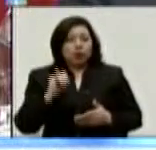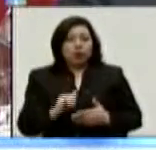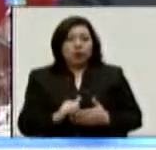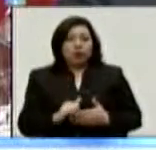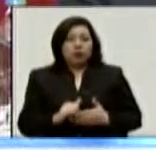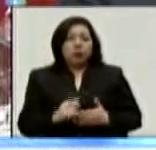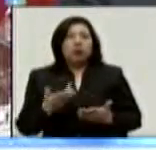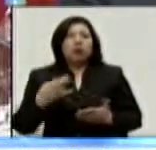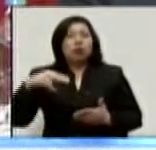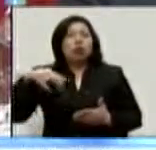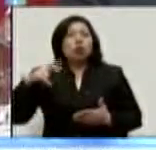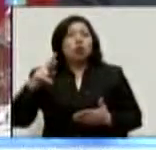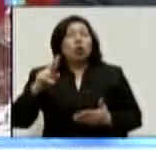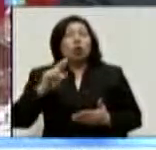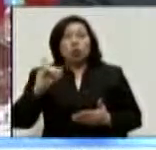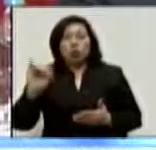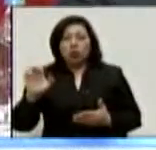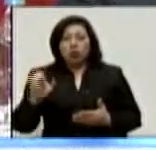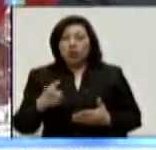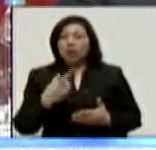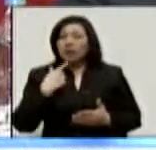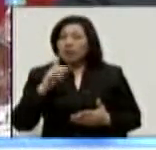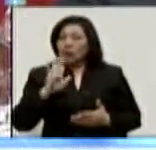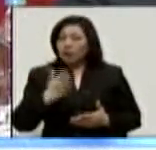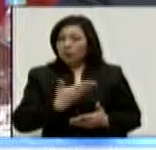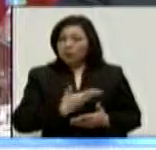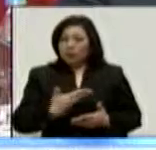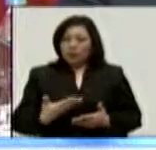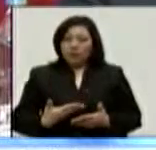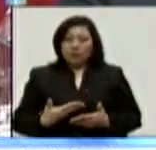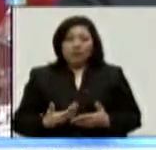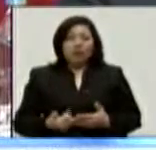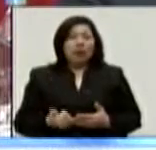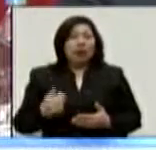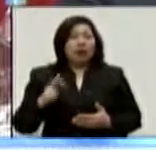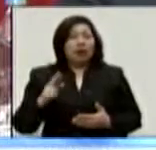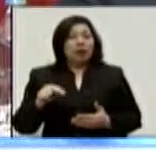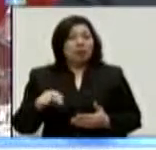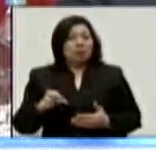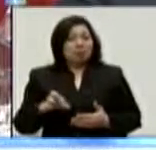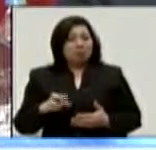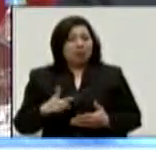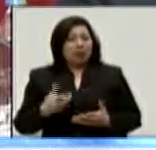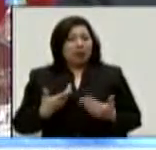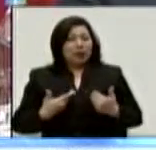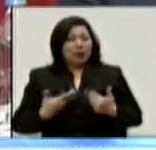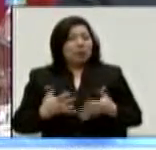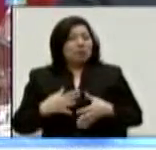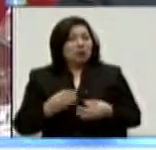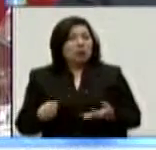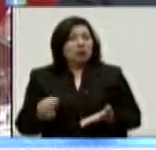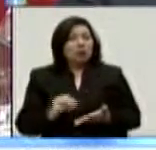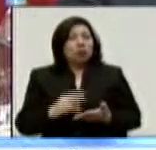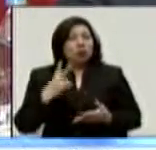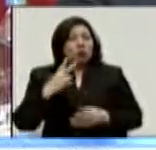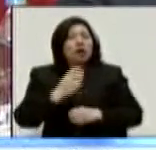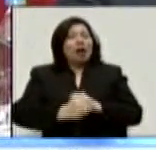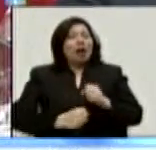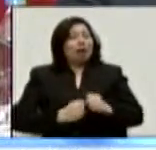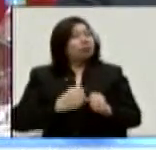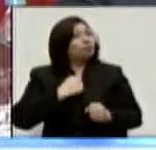que es la noruega. Con todos ellos, desde la presidencia de ARPEL, hizo una labor de promoción intensa durante 2 años.